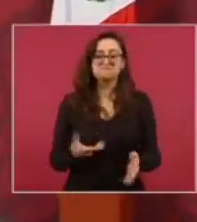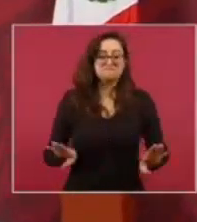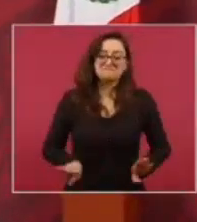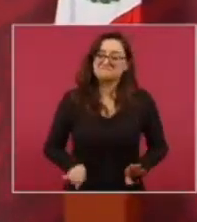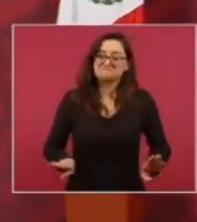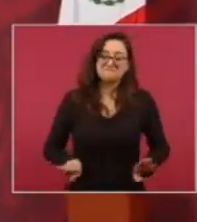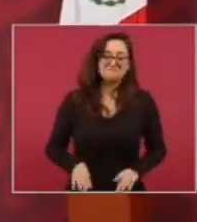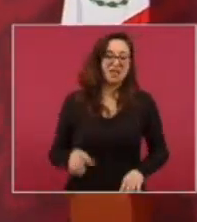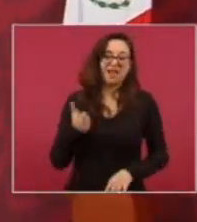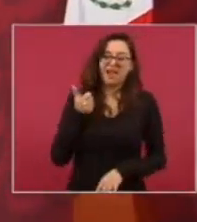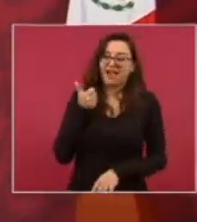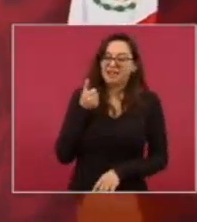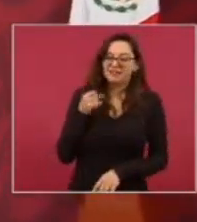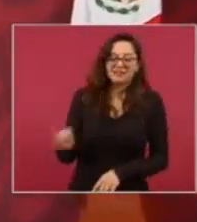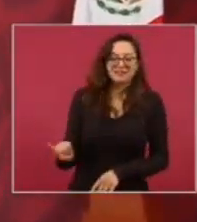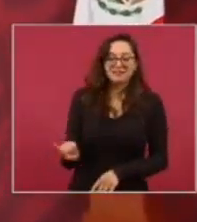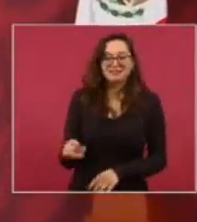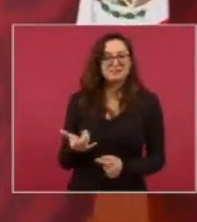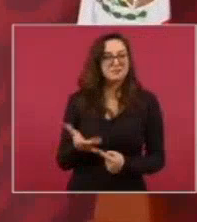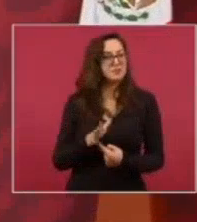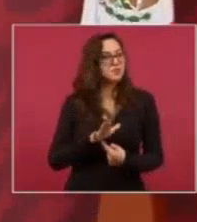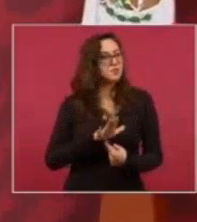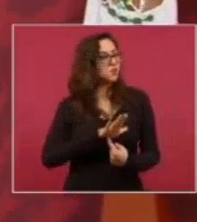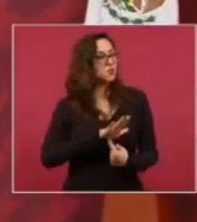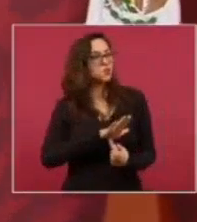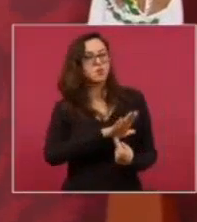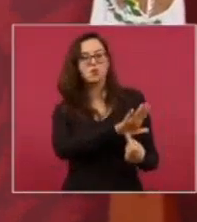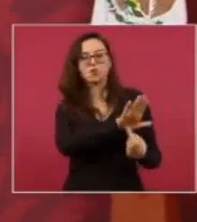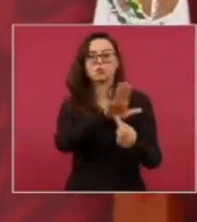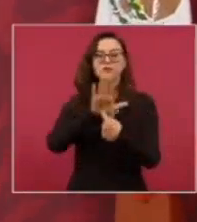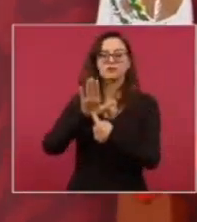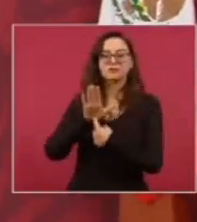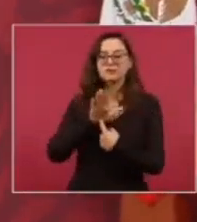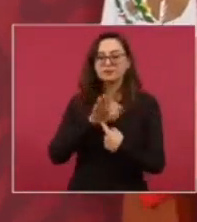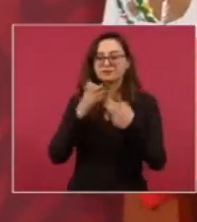Es una fórmula